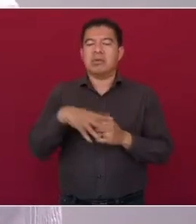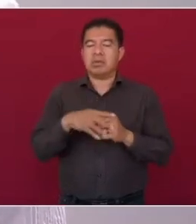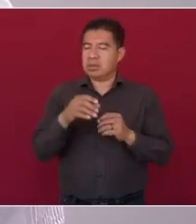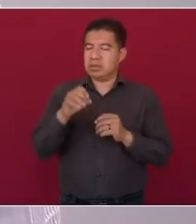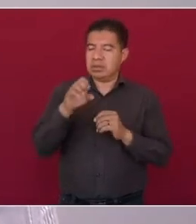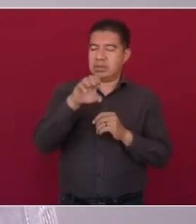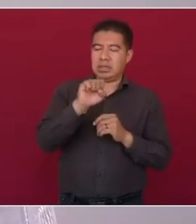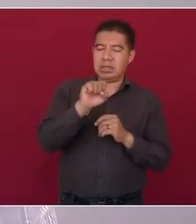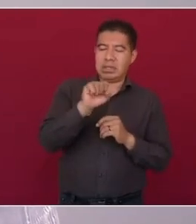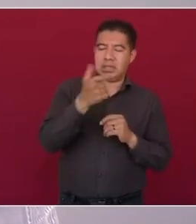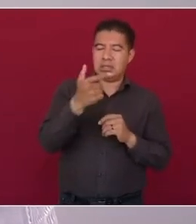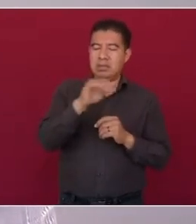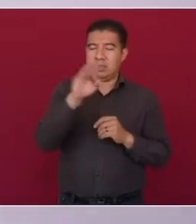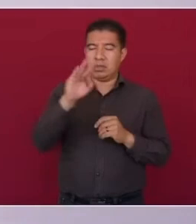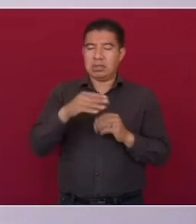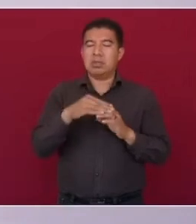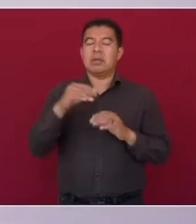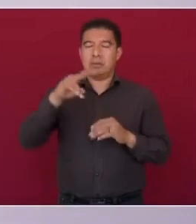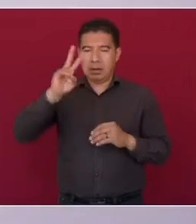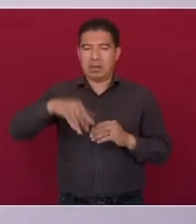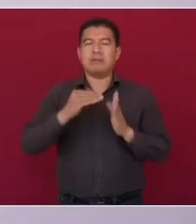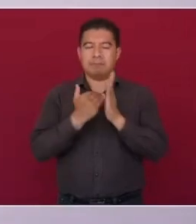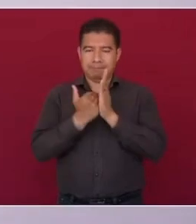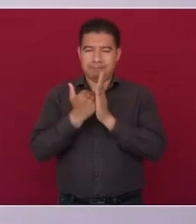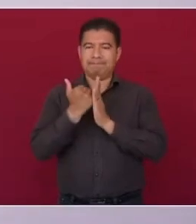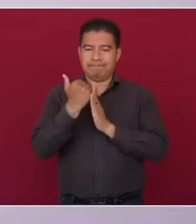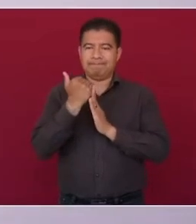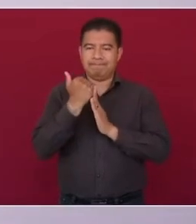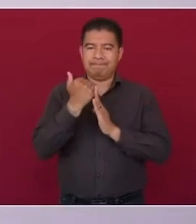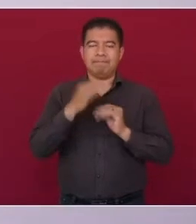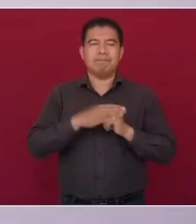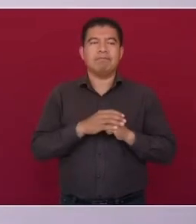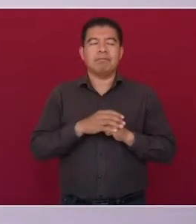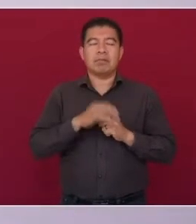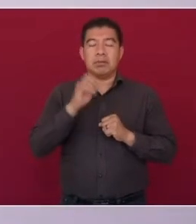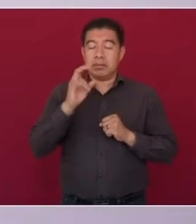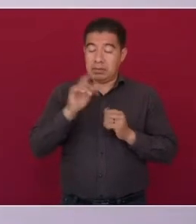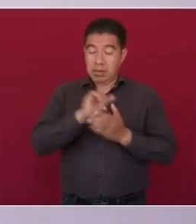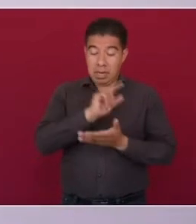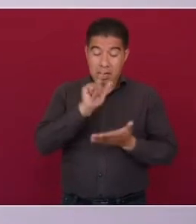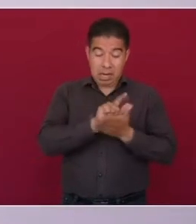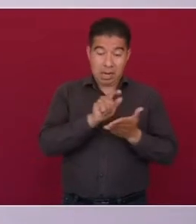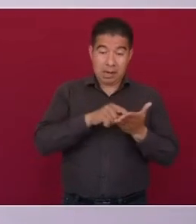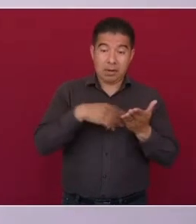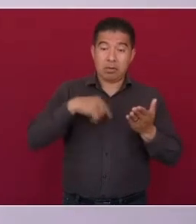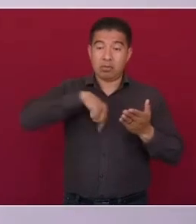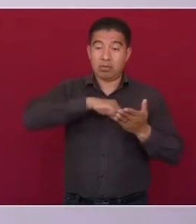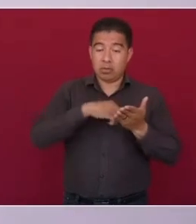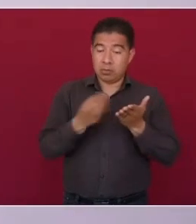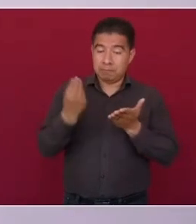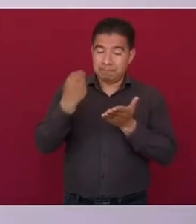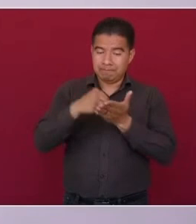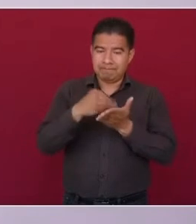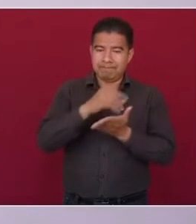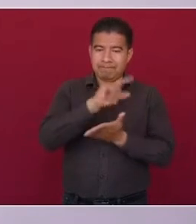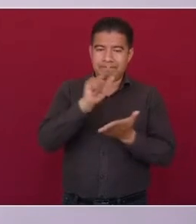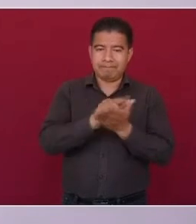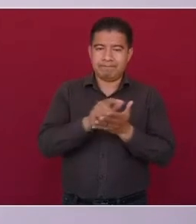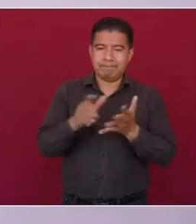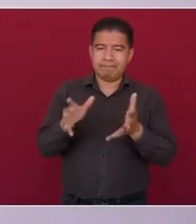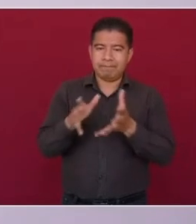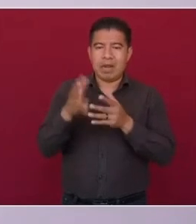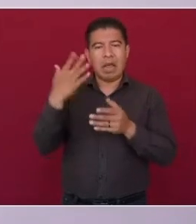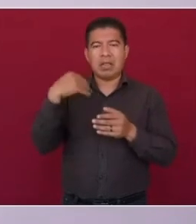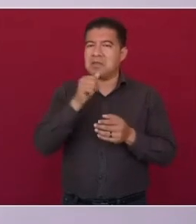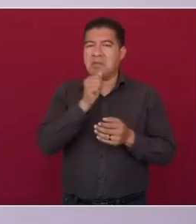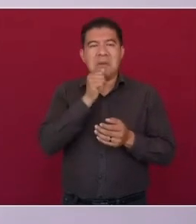67% en términos reales. Por reformas legales que impulsamos, como no